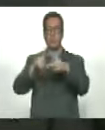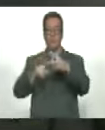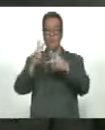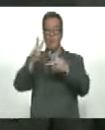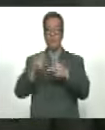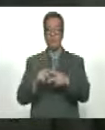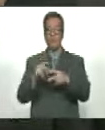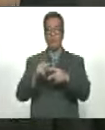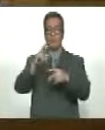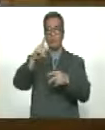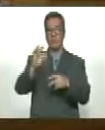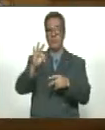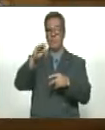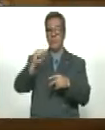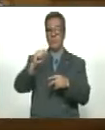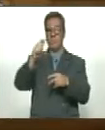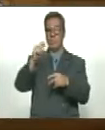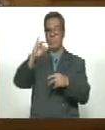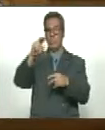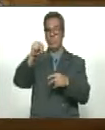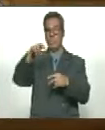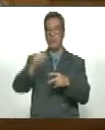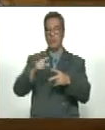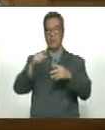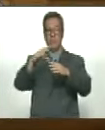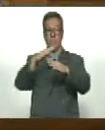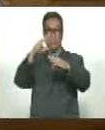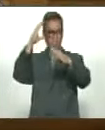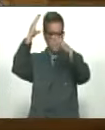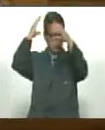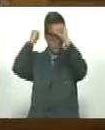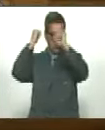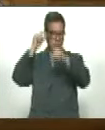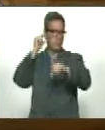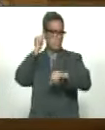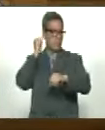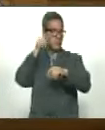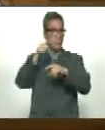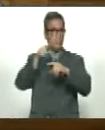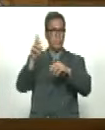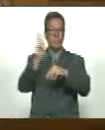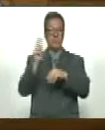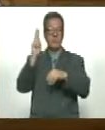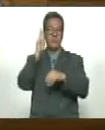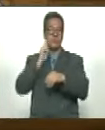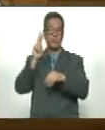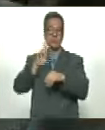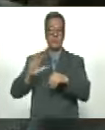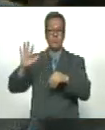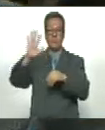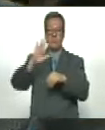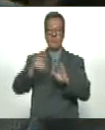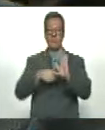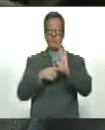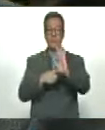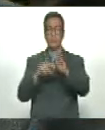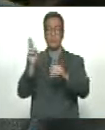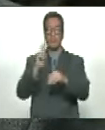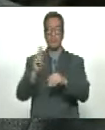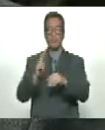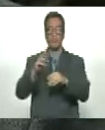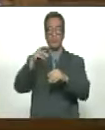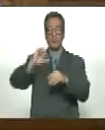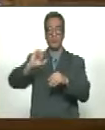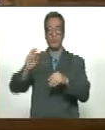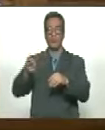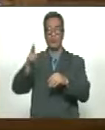Segundo, Fátima Yesenia Fernández Juárez, como embajadora extraordinaria y plenipotenciaria de la República Bolivariana de Venezuela ante la República de